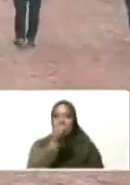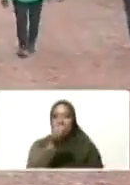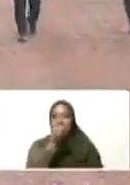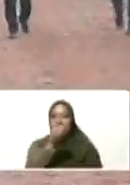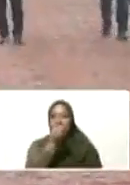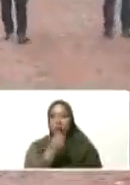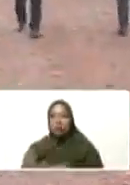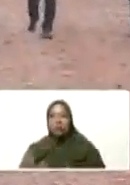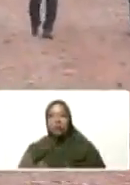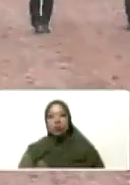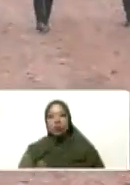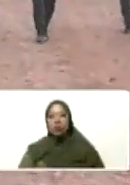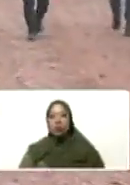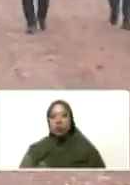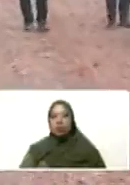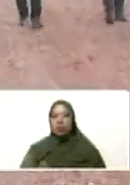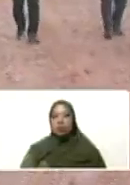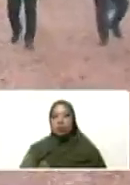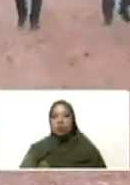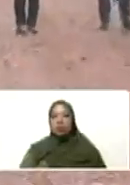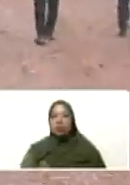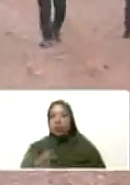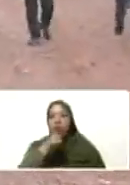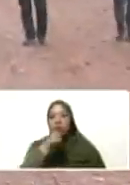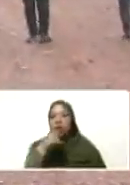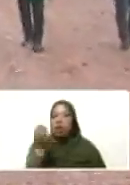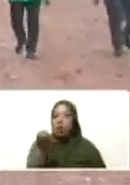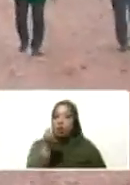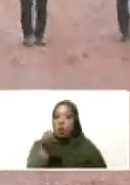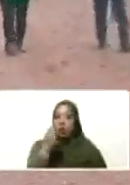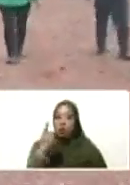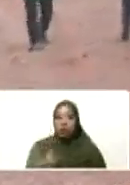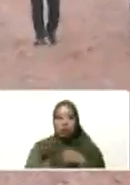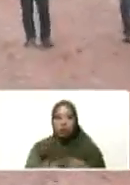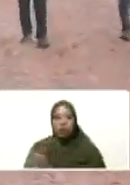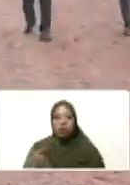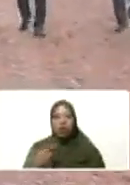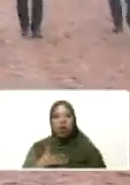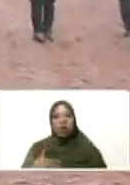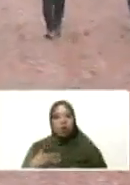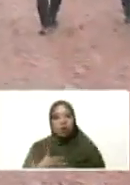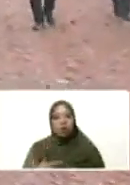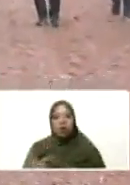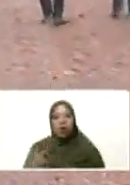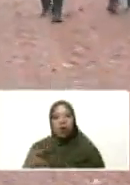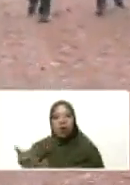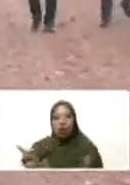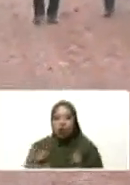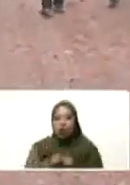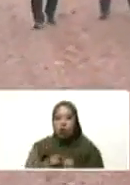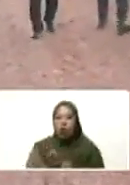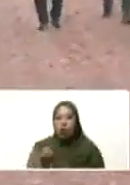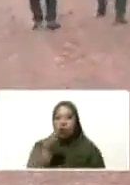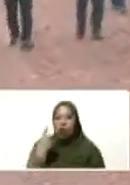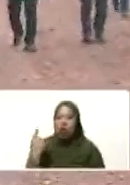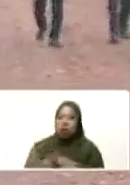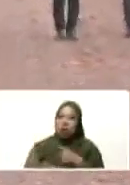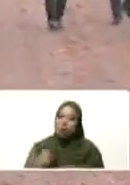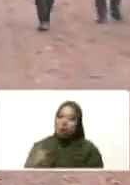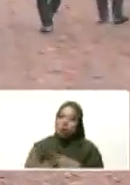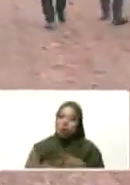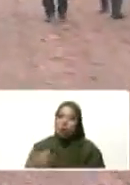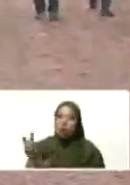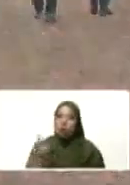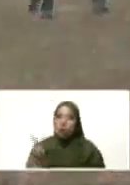Y un elemento clave de la soberanía alimentaria es la soberanía en semillas. Producir las semillas